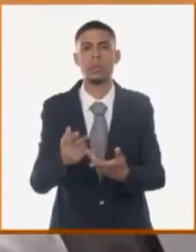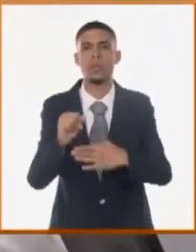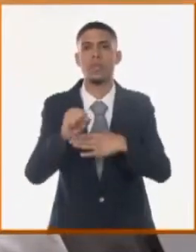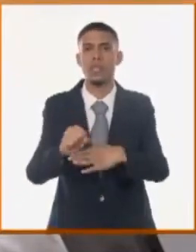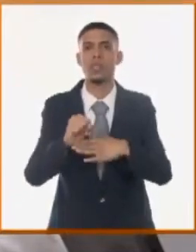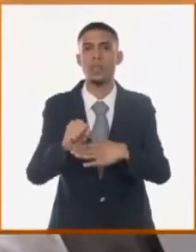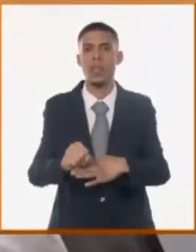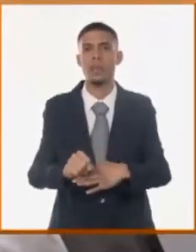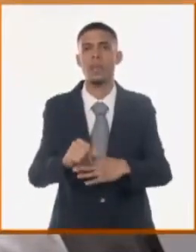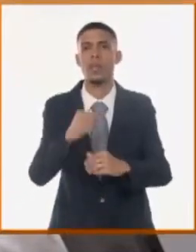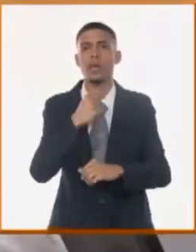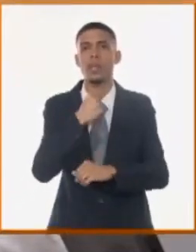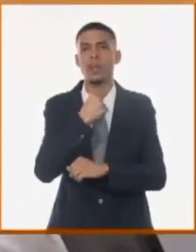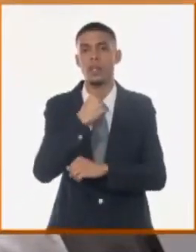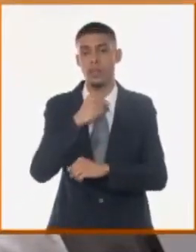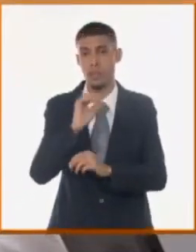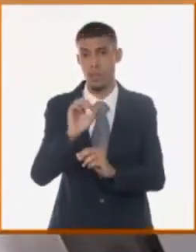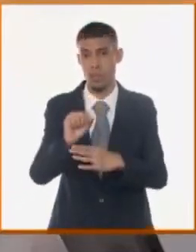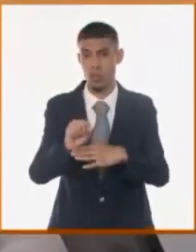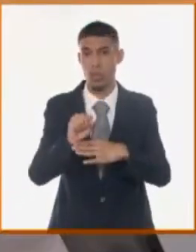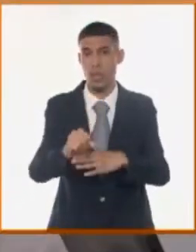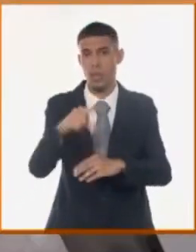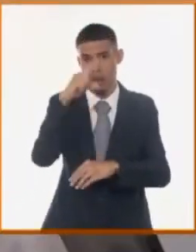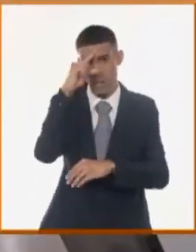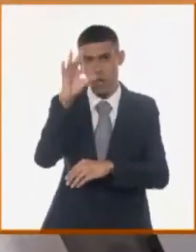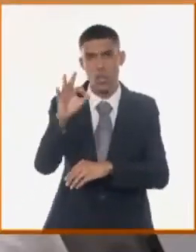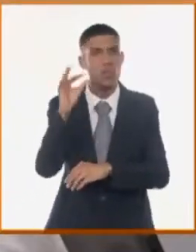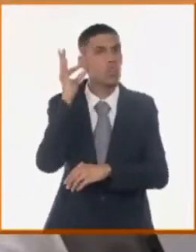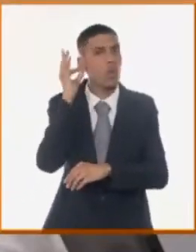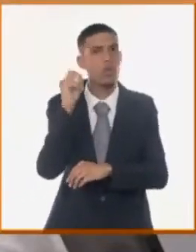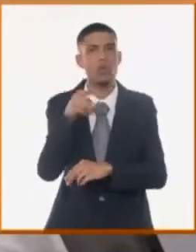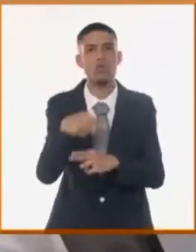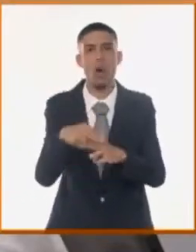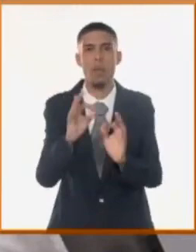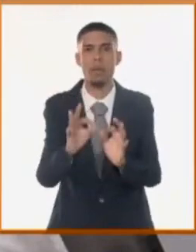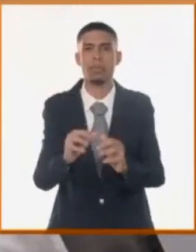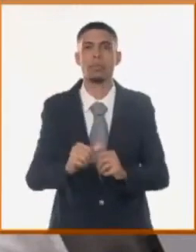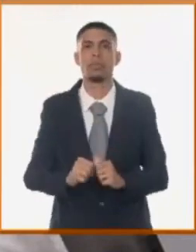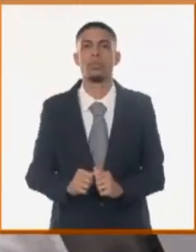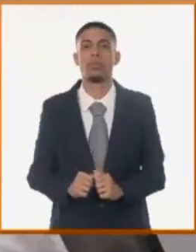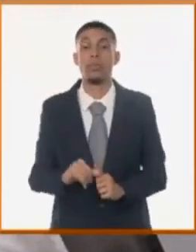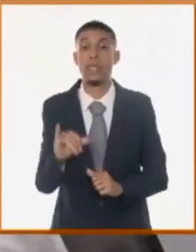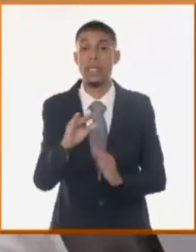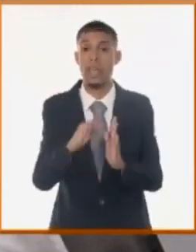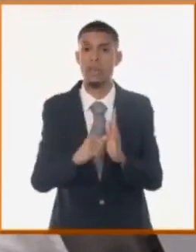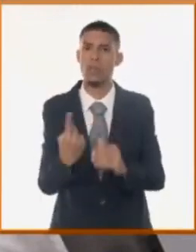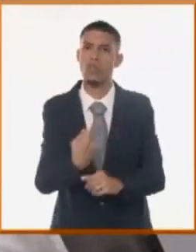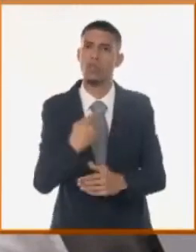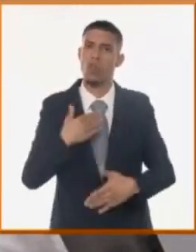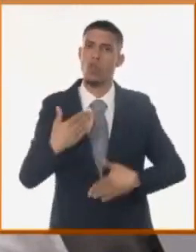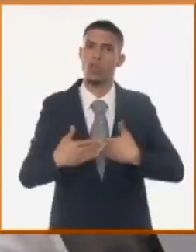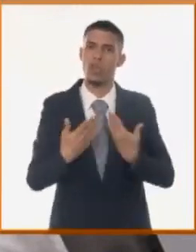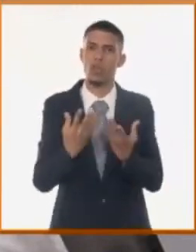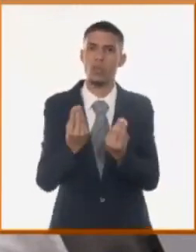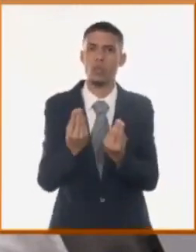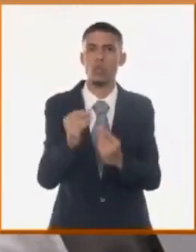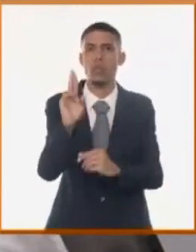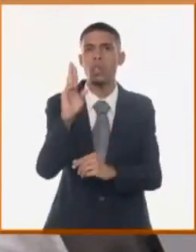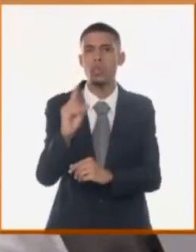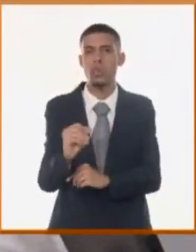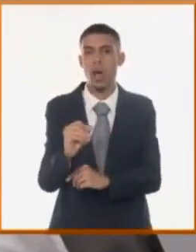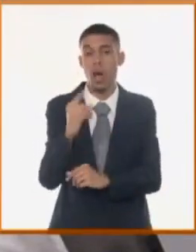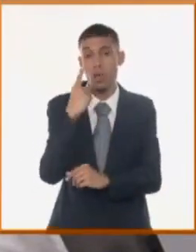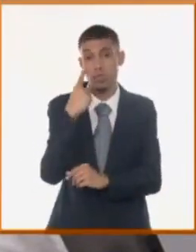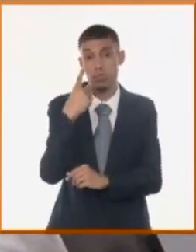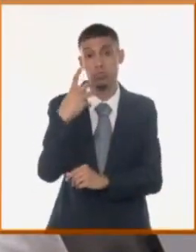Han tenido en todo este proceso, en estos tres meses de operatoria, estamos muy contentos con los resultados alcanzados.